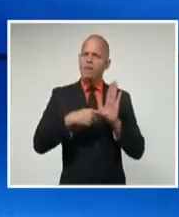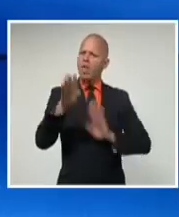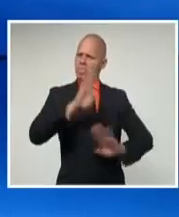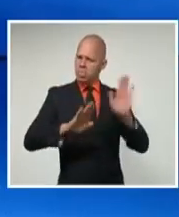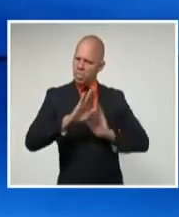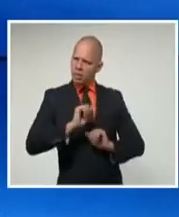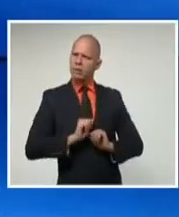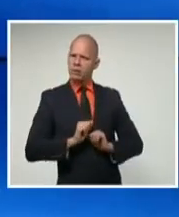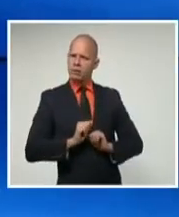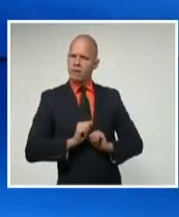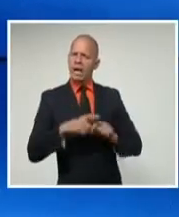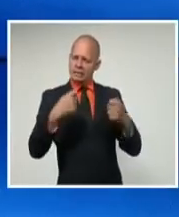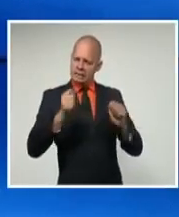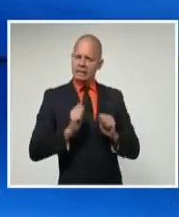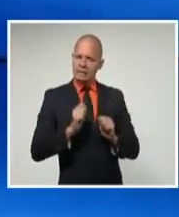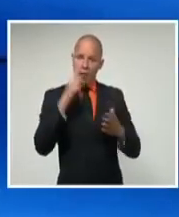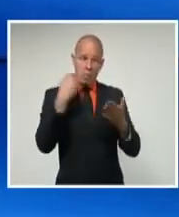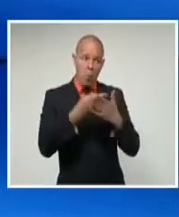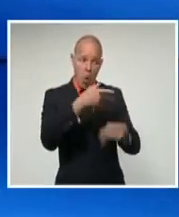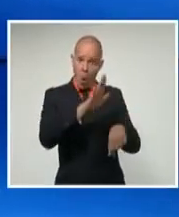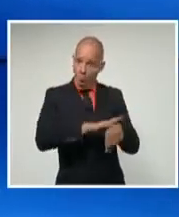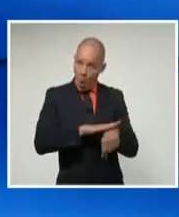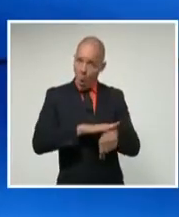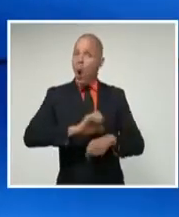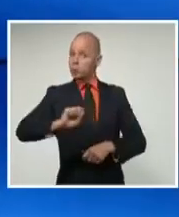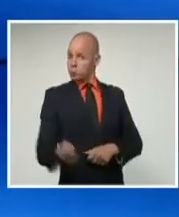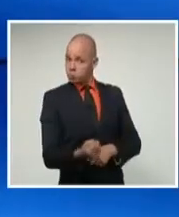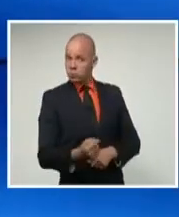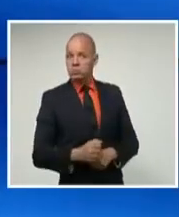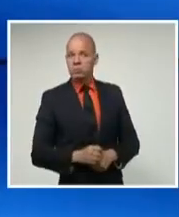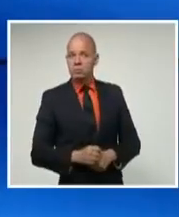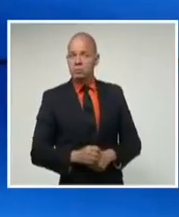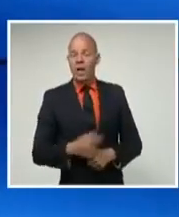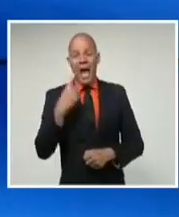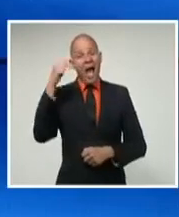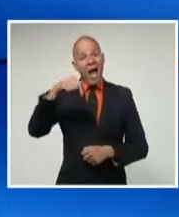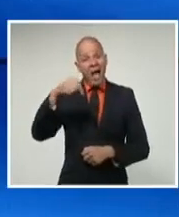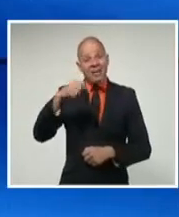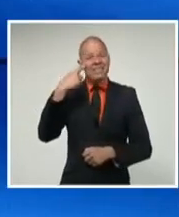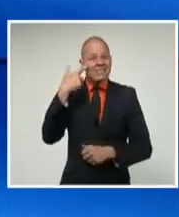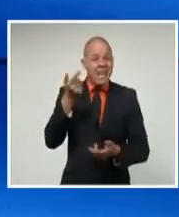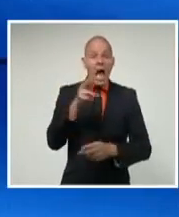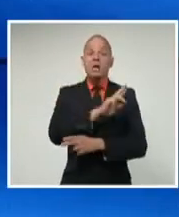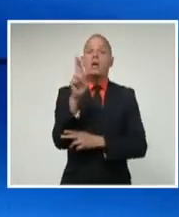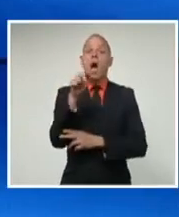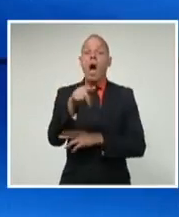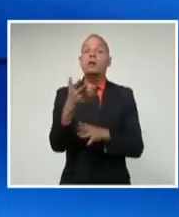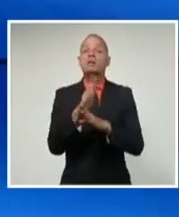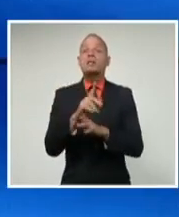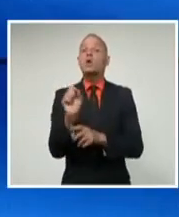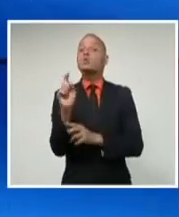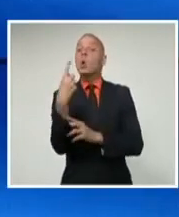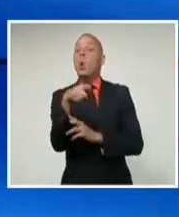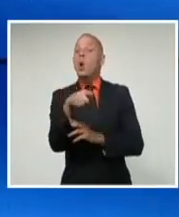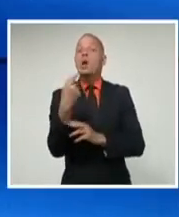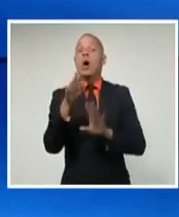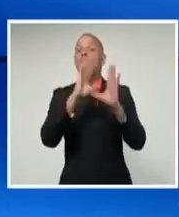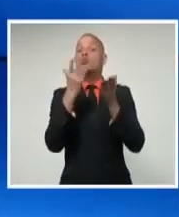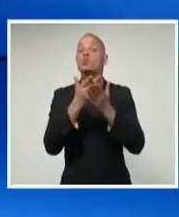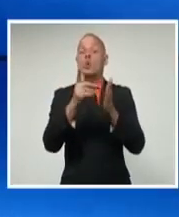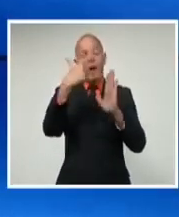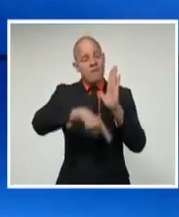ruptura alguna, ni ha habido ni habrá impunidad. La revolución es una sola y apegada a los principios que la sustentan y